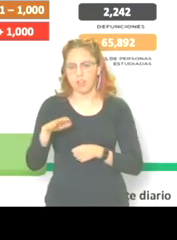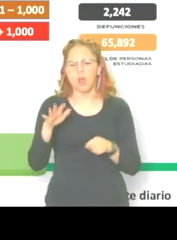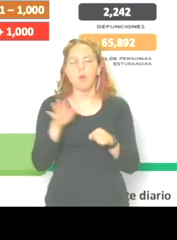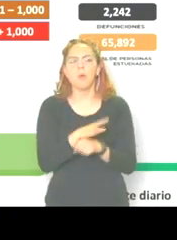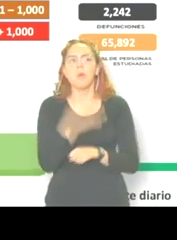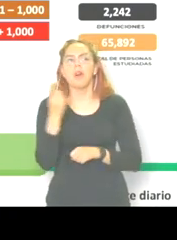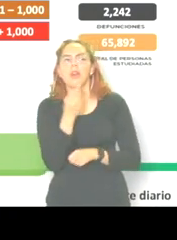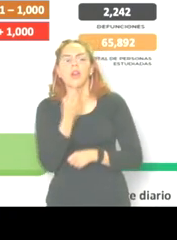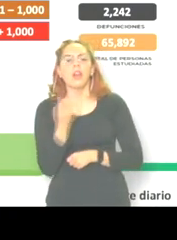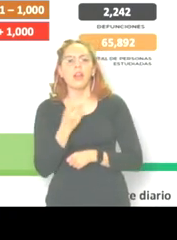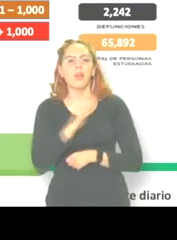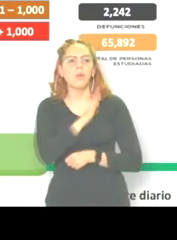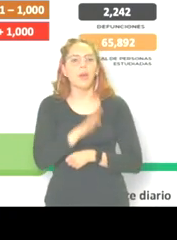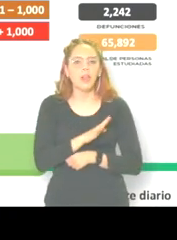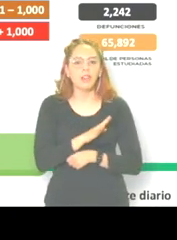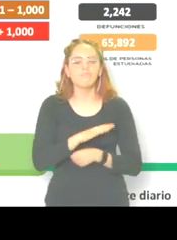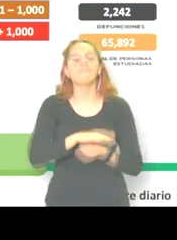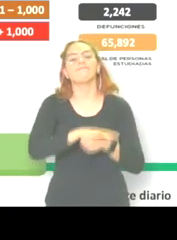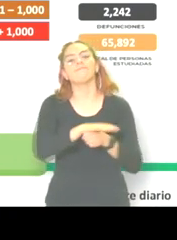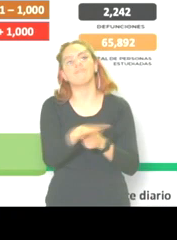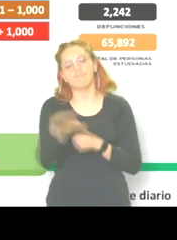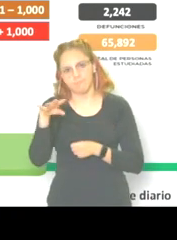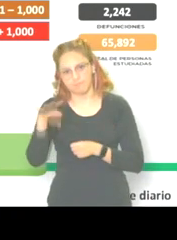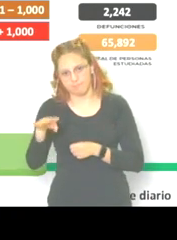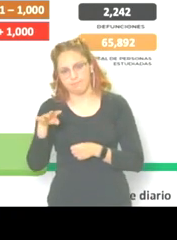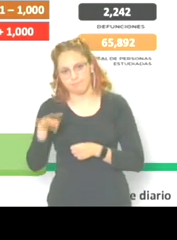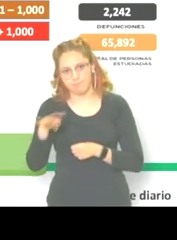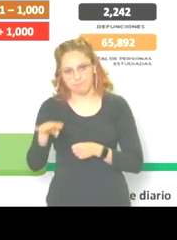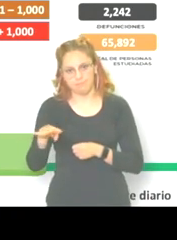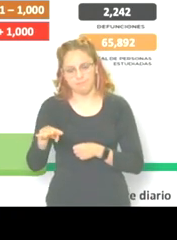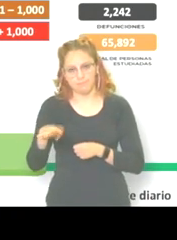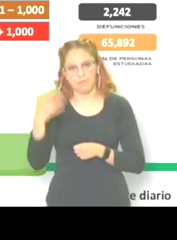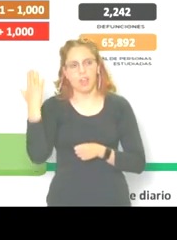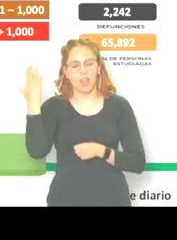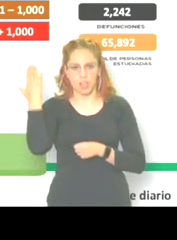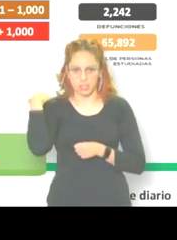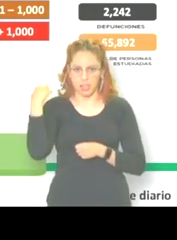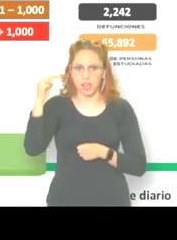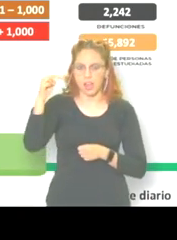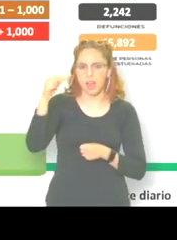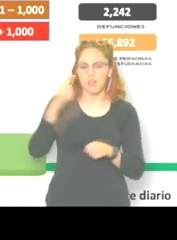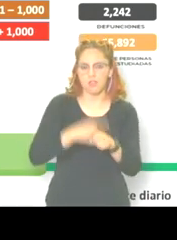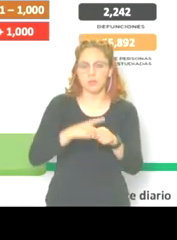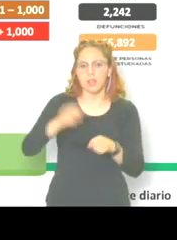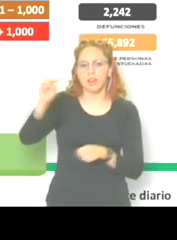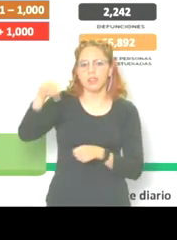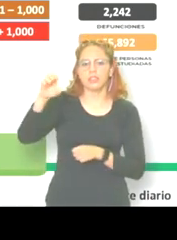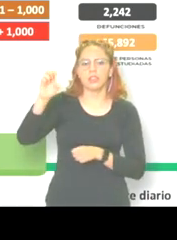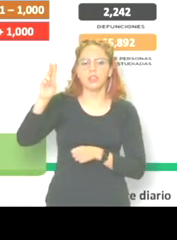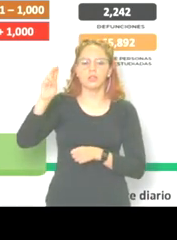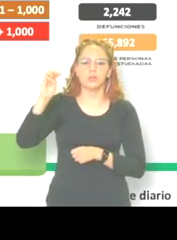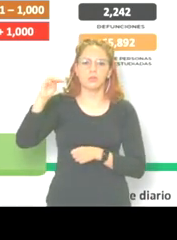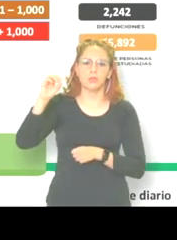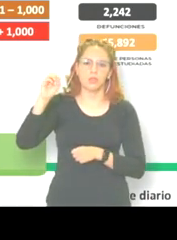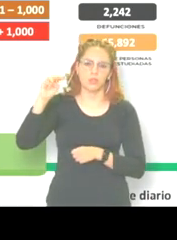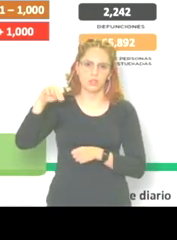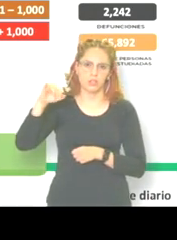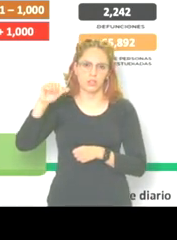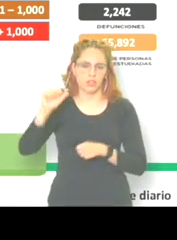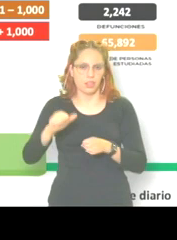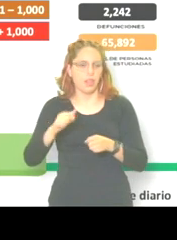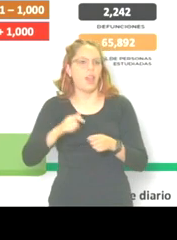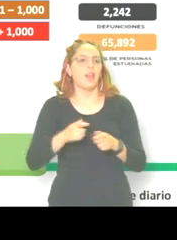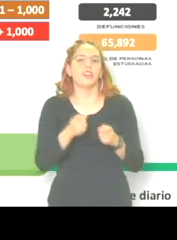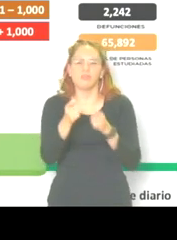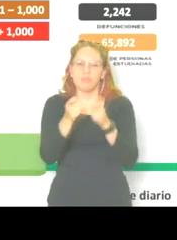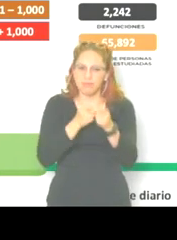la defunción. Ha sido en general la neumonía y las complicaciones que genera el COVID-19, y desde